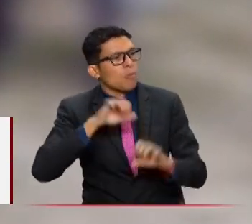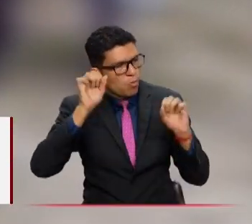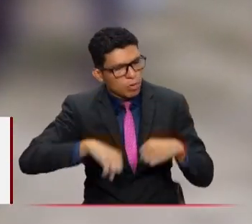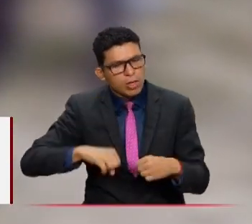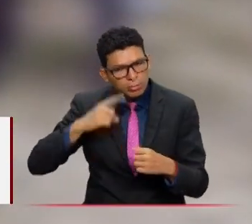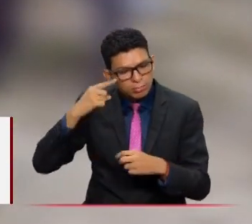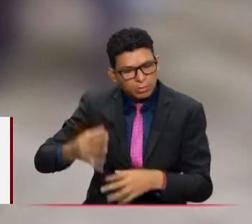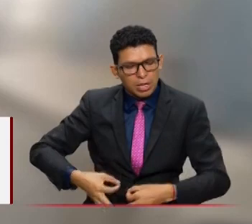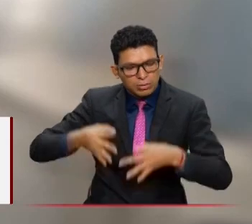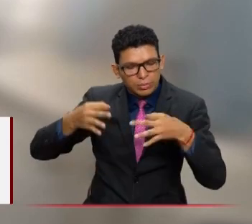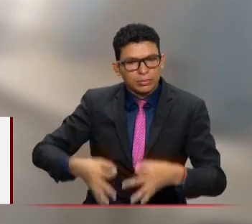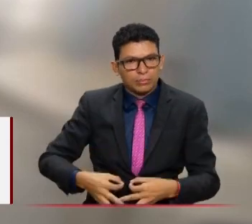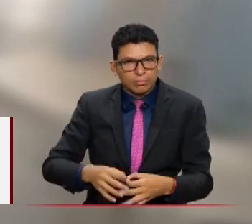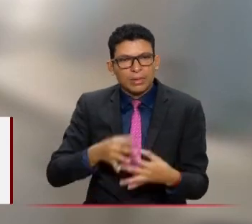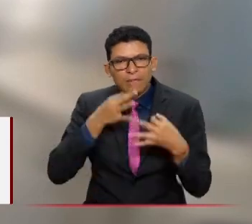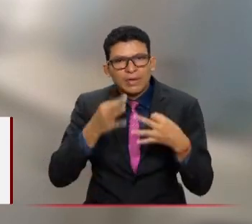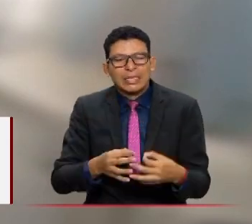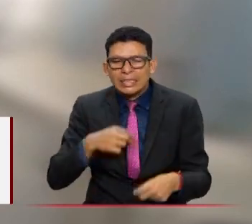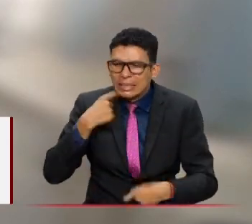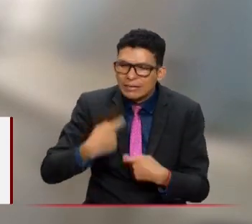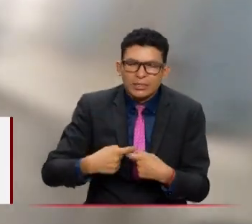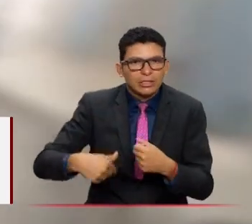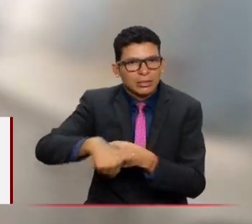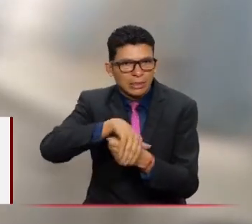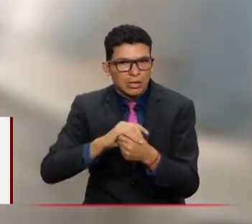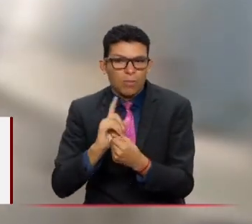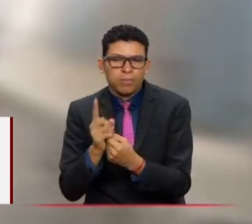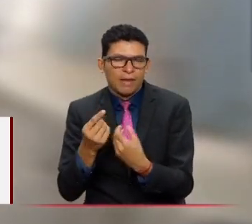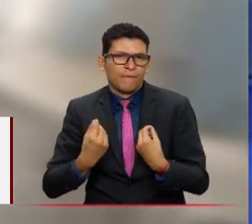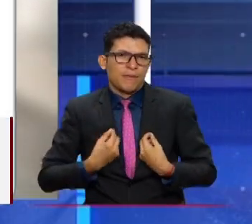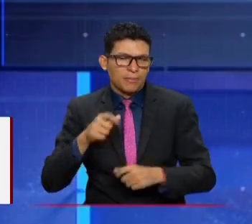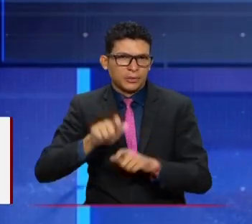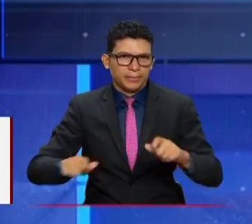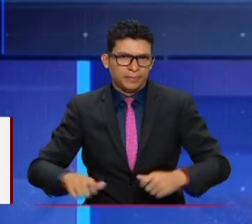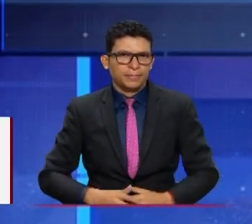soluciones al verdadero calvario que están viviendo estos pueblos.